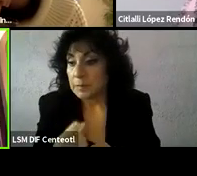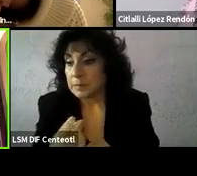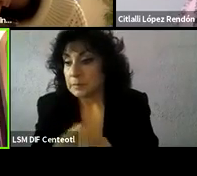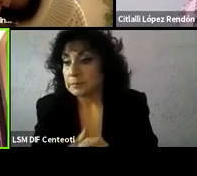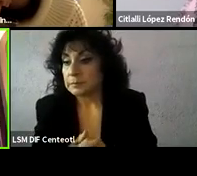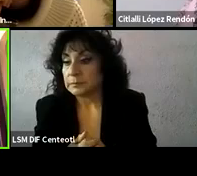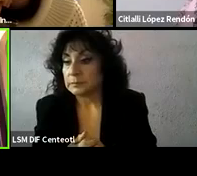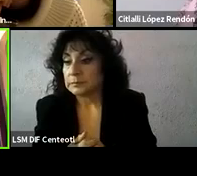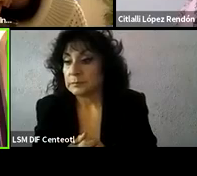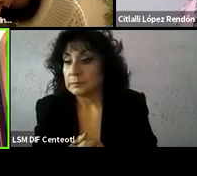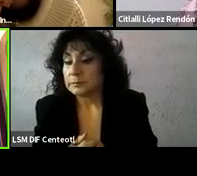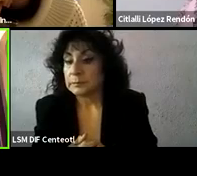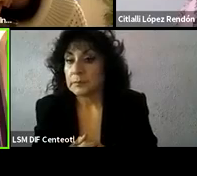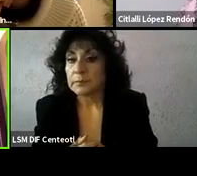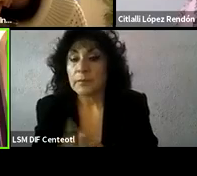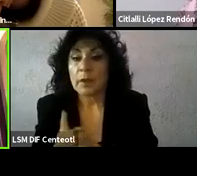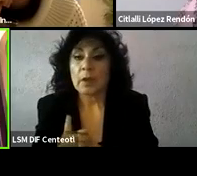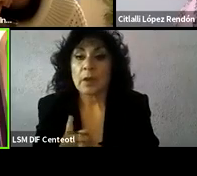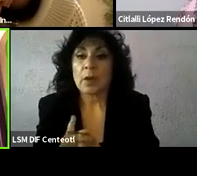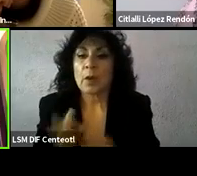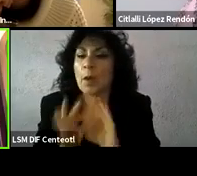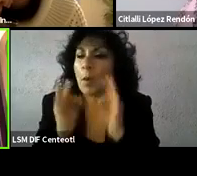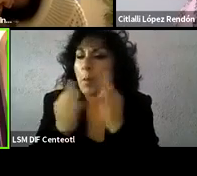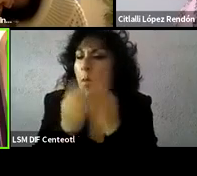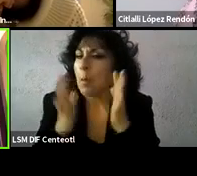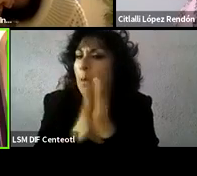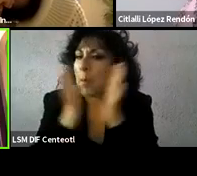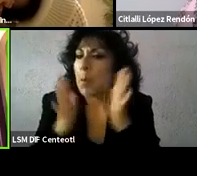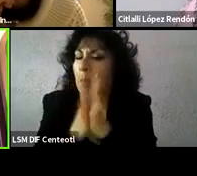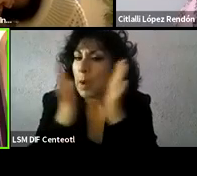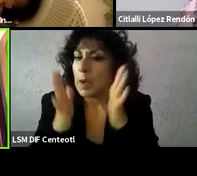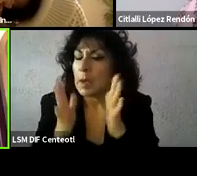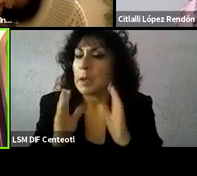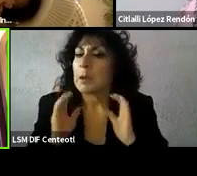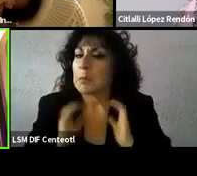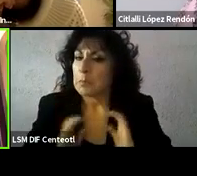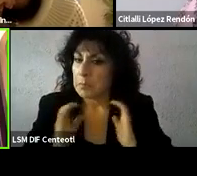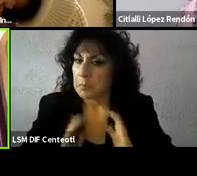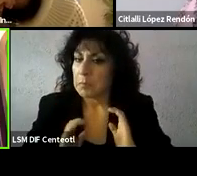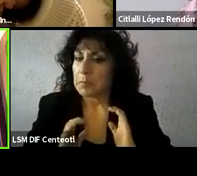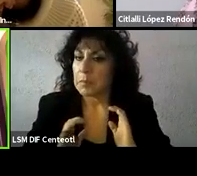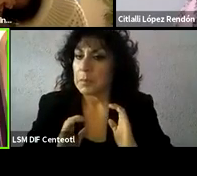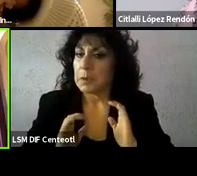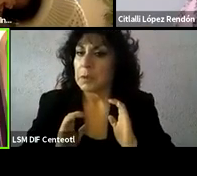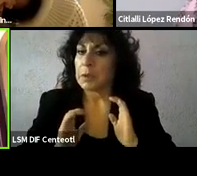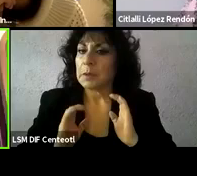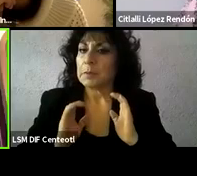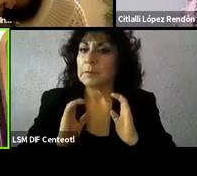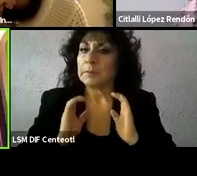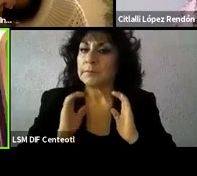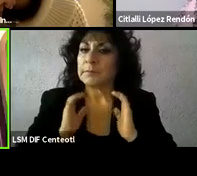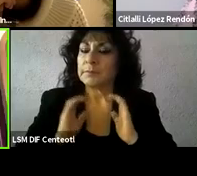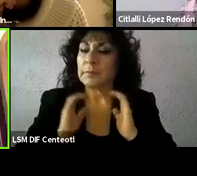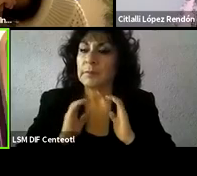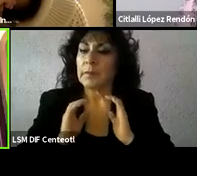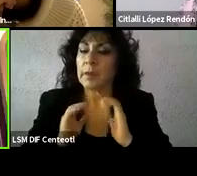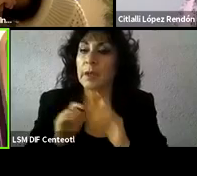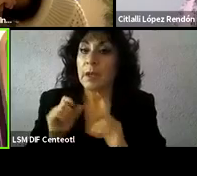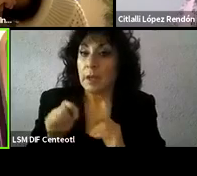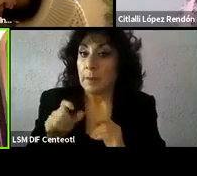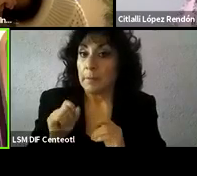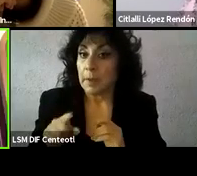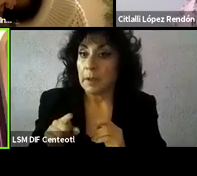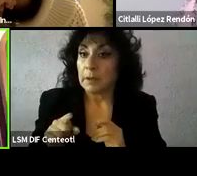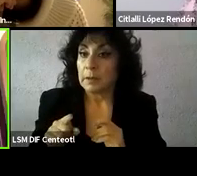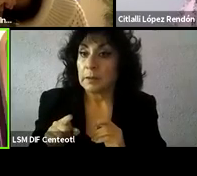que también un eje de participación, no solo de ciudadanía, como decía Tania, sino también creo